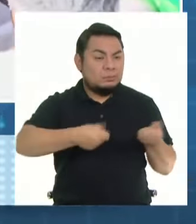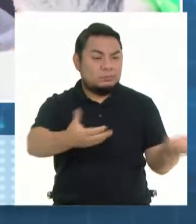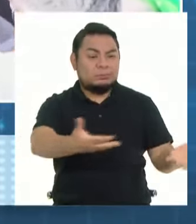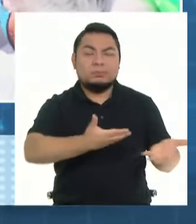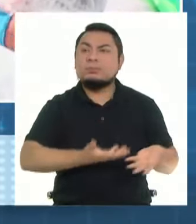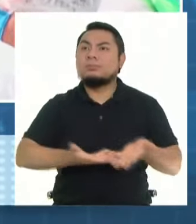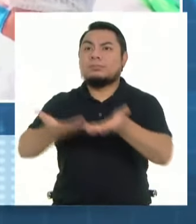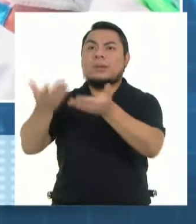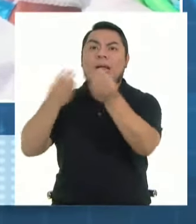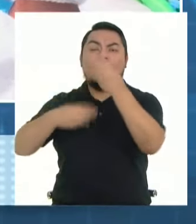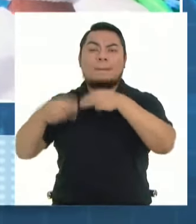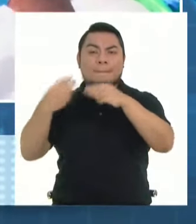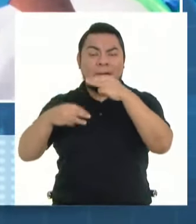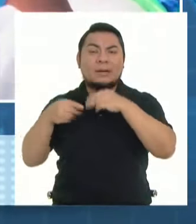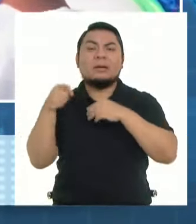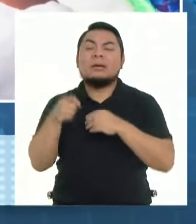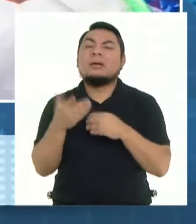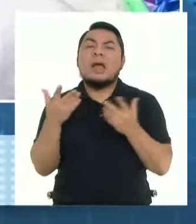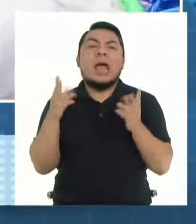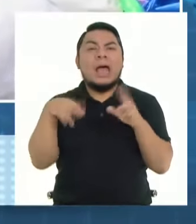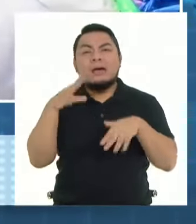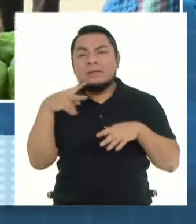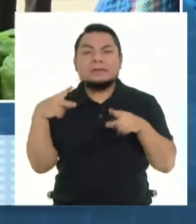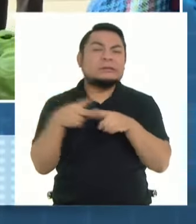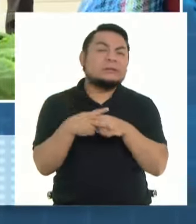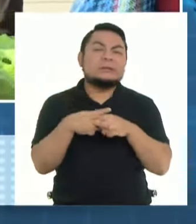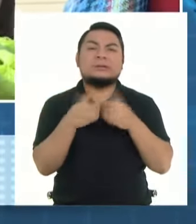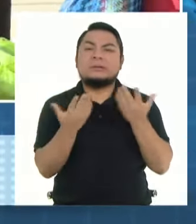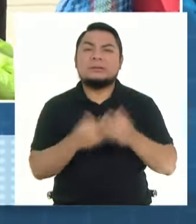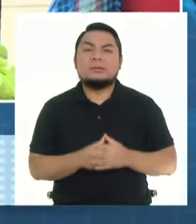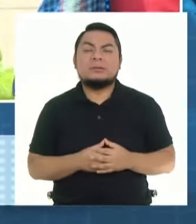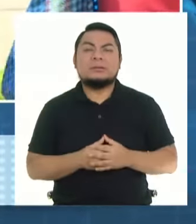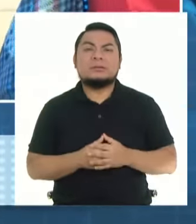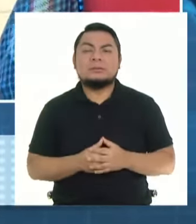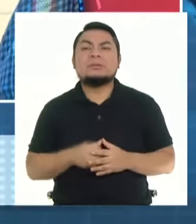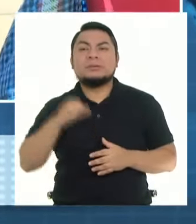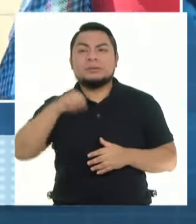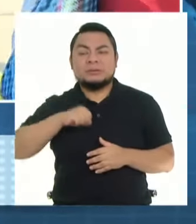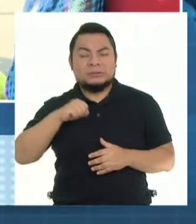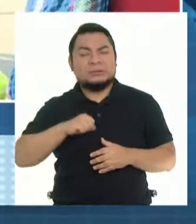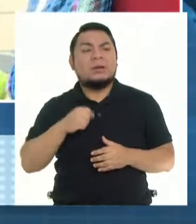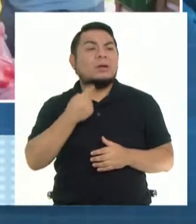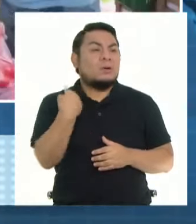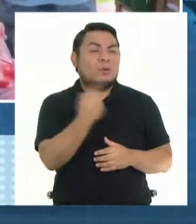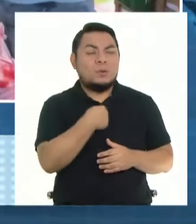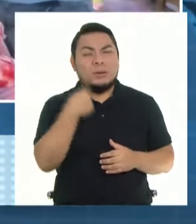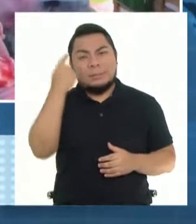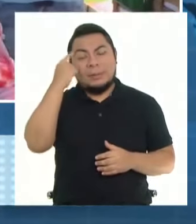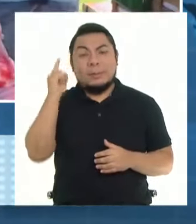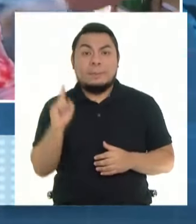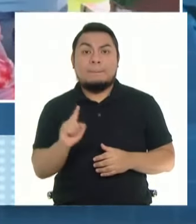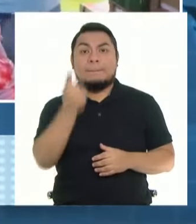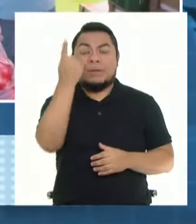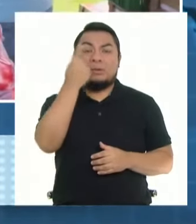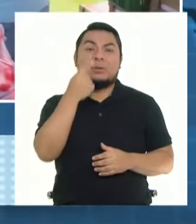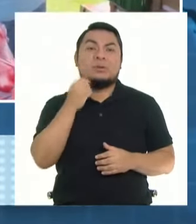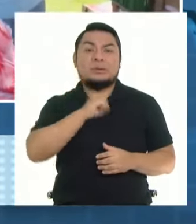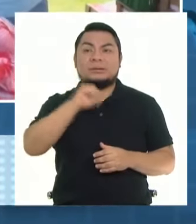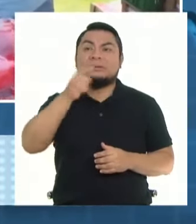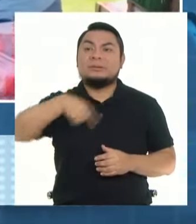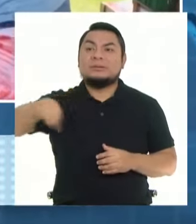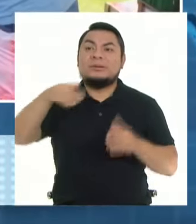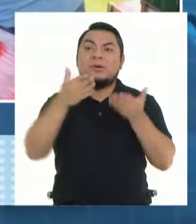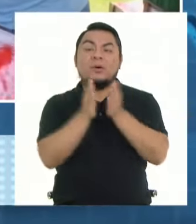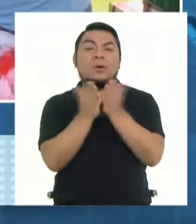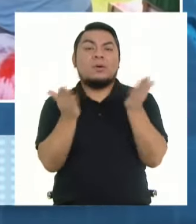los mercados. Hay problemas. Sí, miren, pensamos que ya un primer triunfo es que los medios nacionales empiecen a hablar